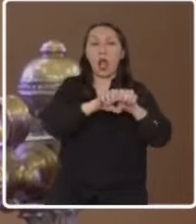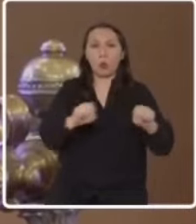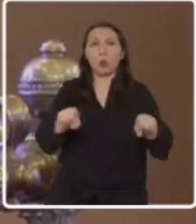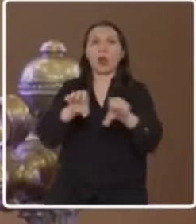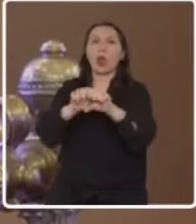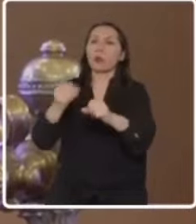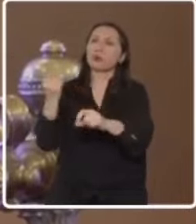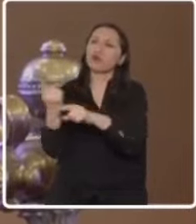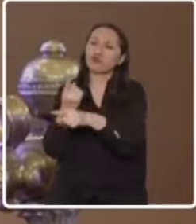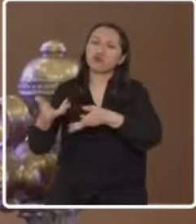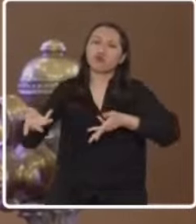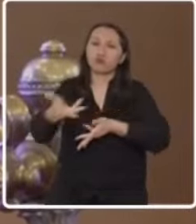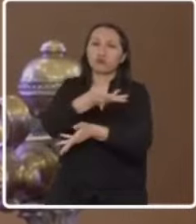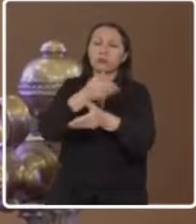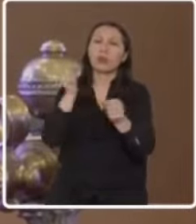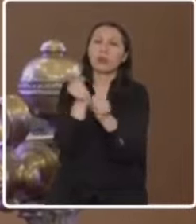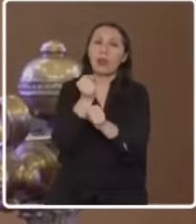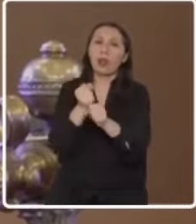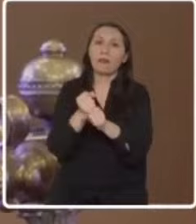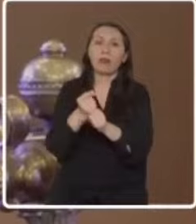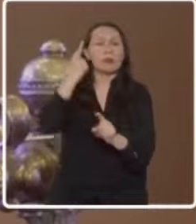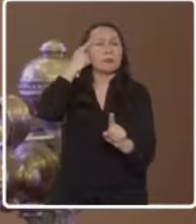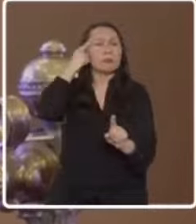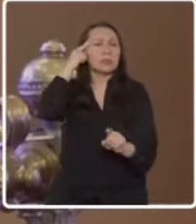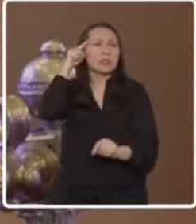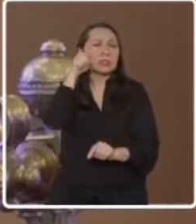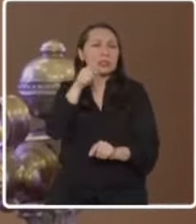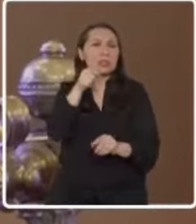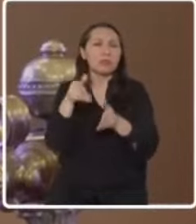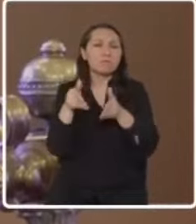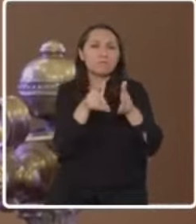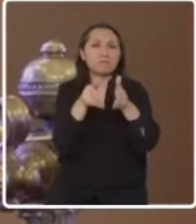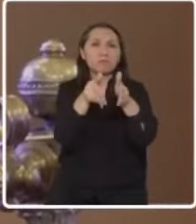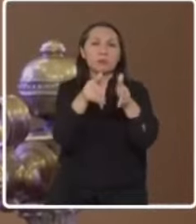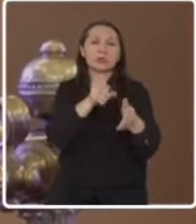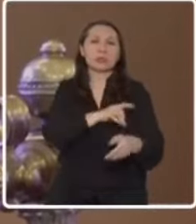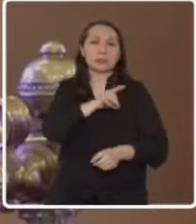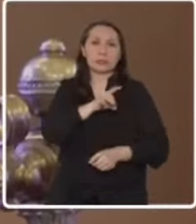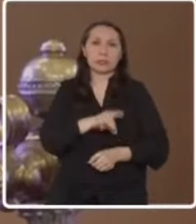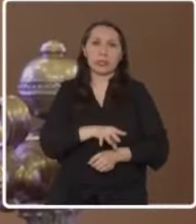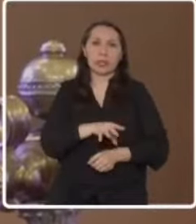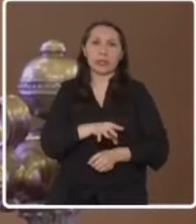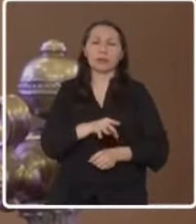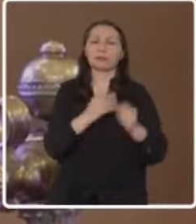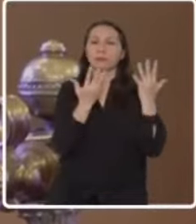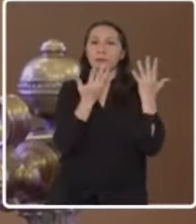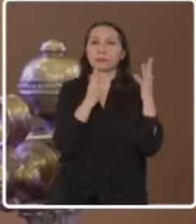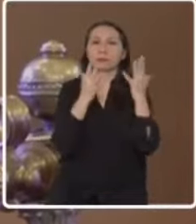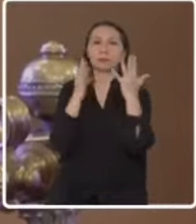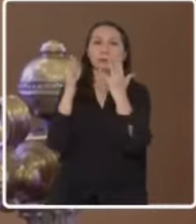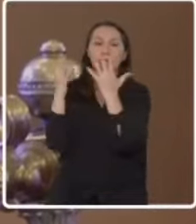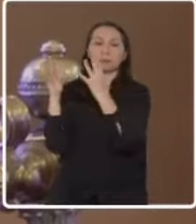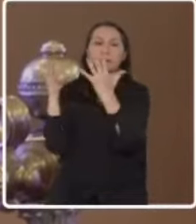acuerdos, con diálogo y con trabajo, pensando solamente en el destino de Chile.